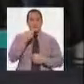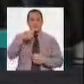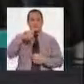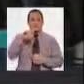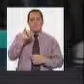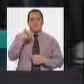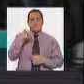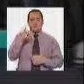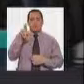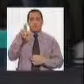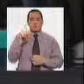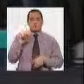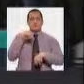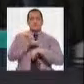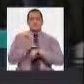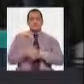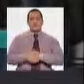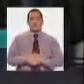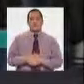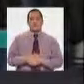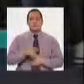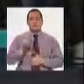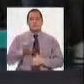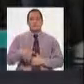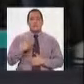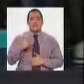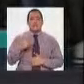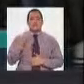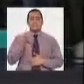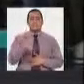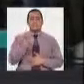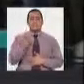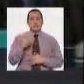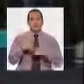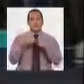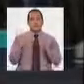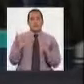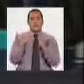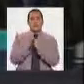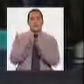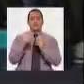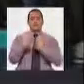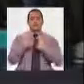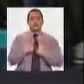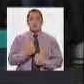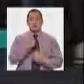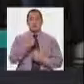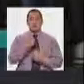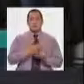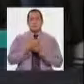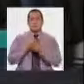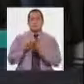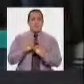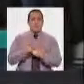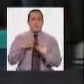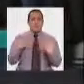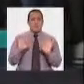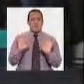Mulder sobre la existencia de la reunión, yo sin problema